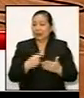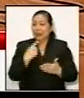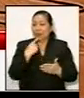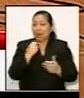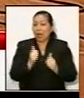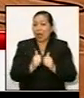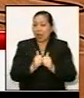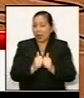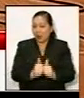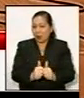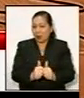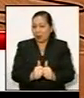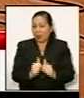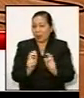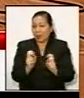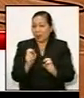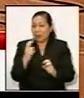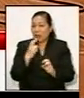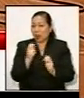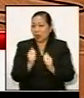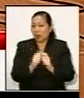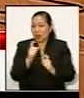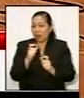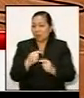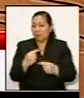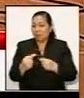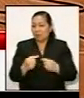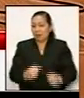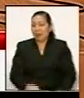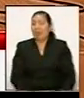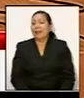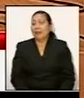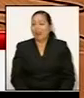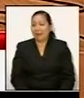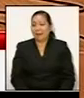acompaña al texto oral con gestos y movimientos